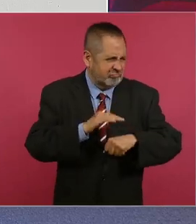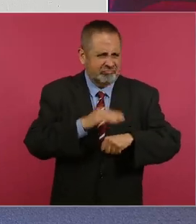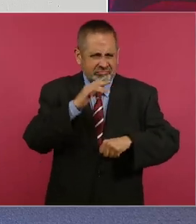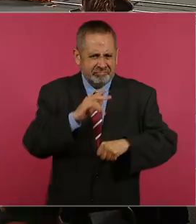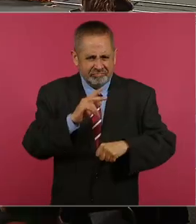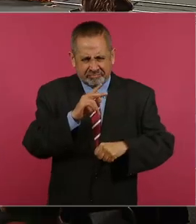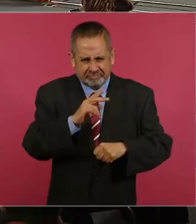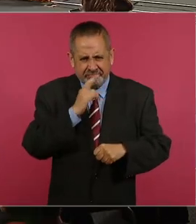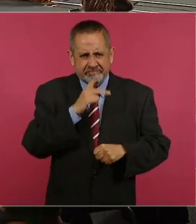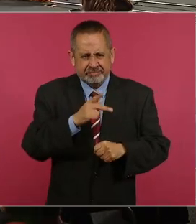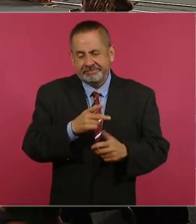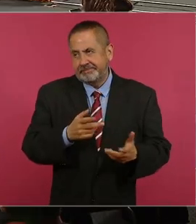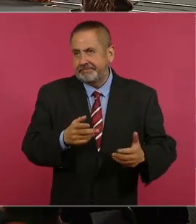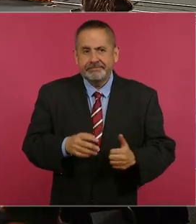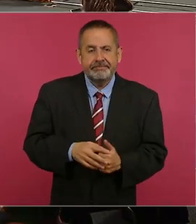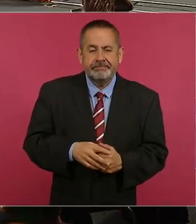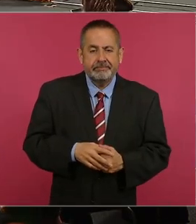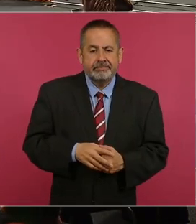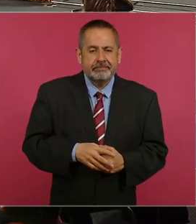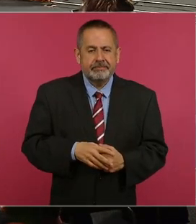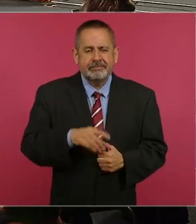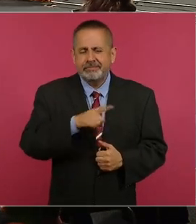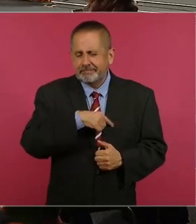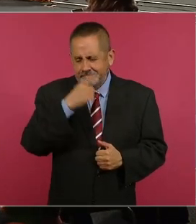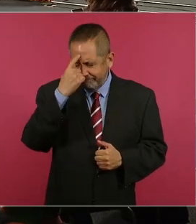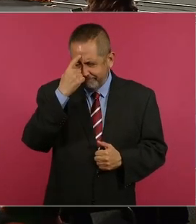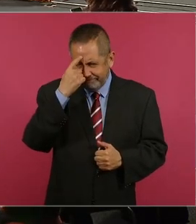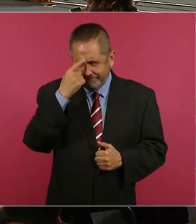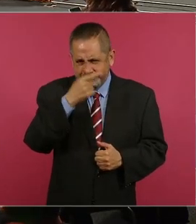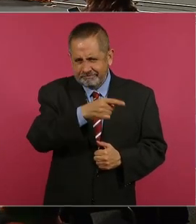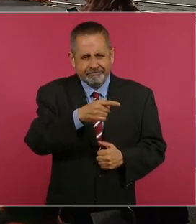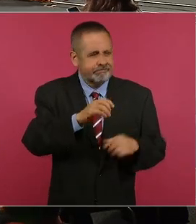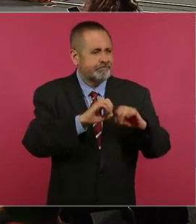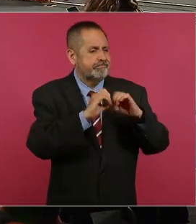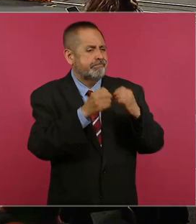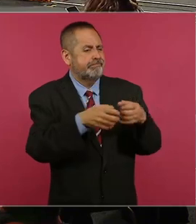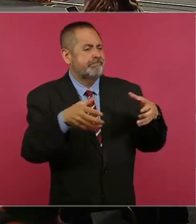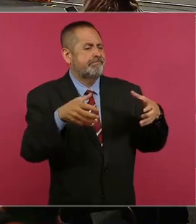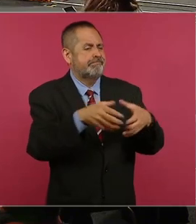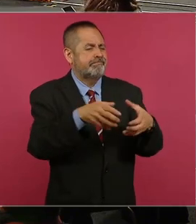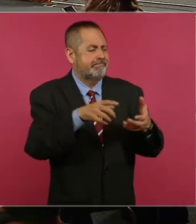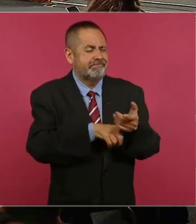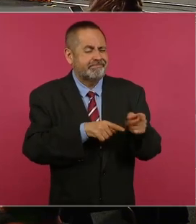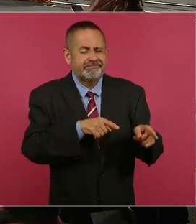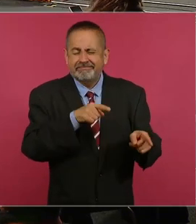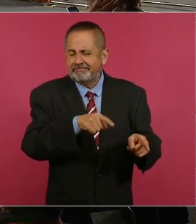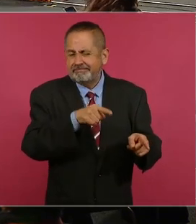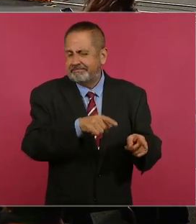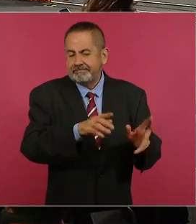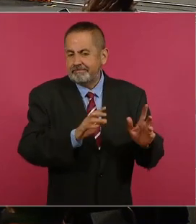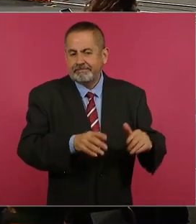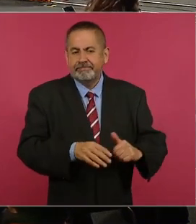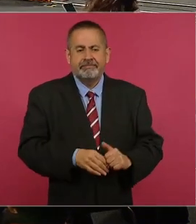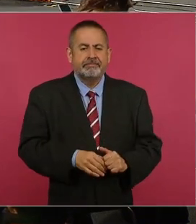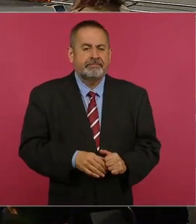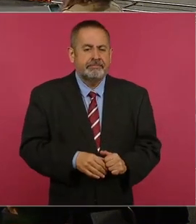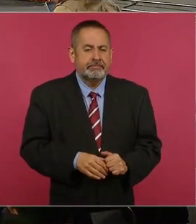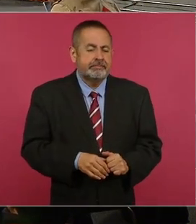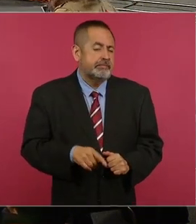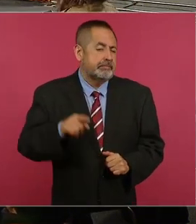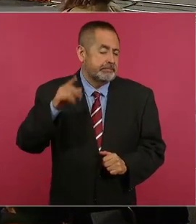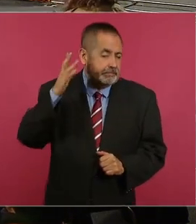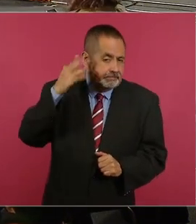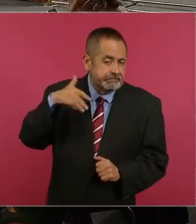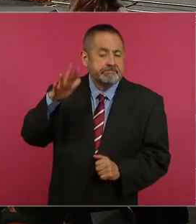tiene que ver con, no sé cuál es la organización, pero en ese